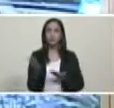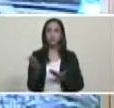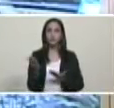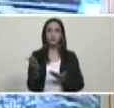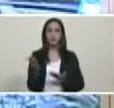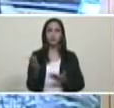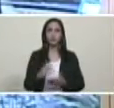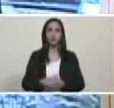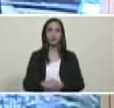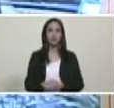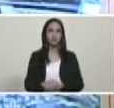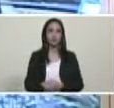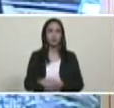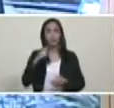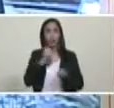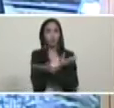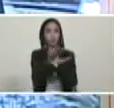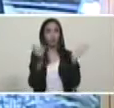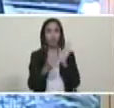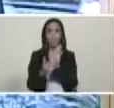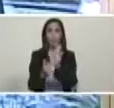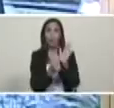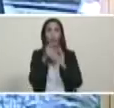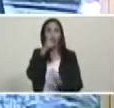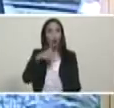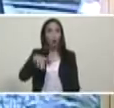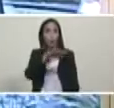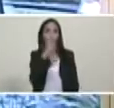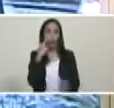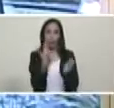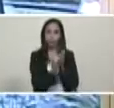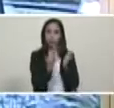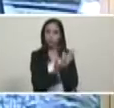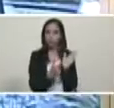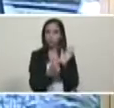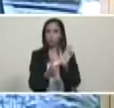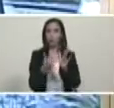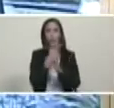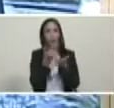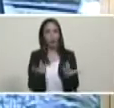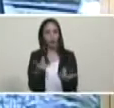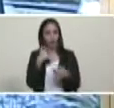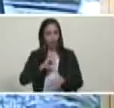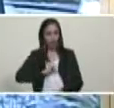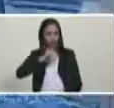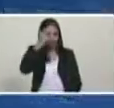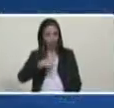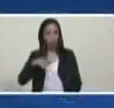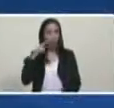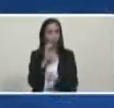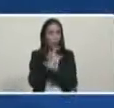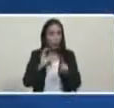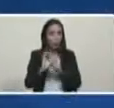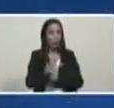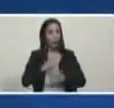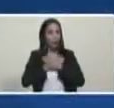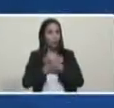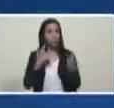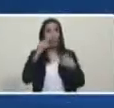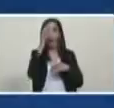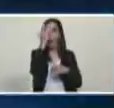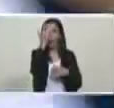le entrego al pueblo de Venezuela para que reine la identidad, la cultura, el